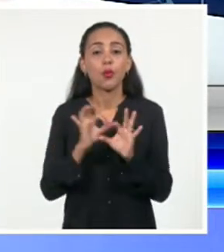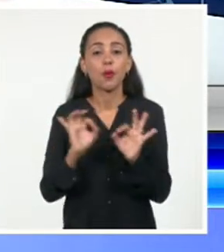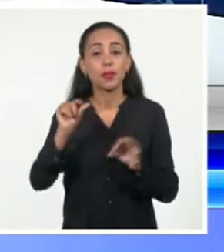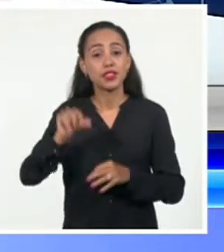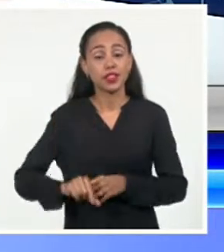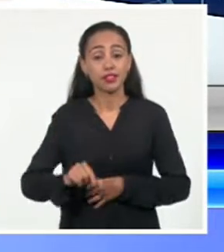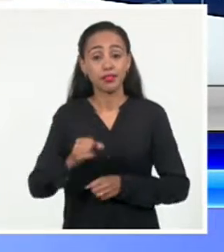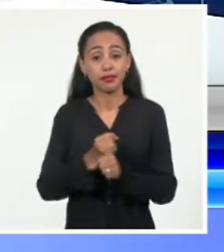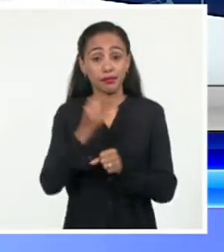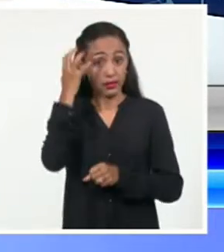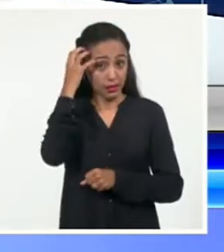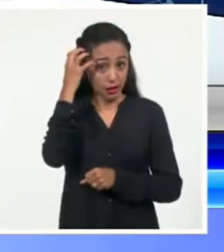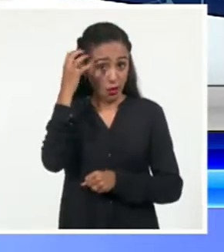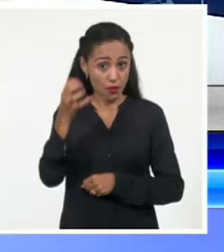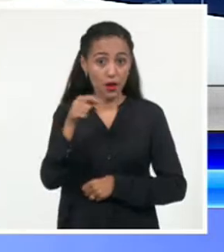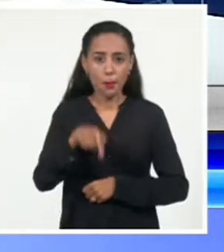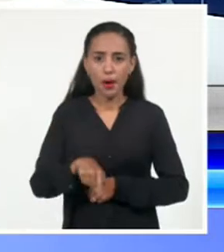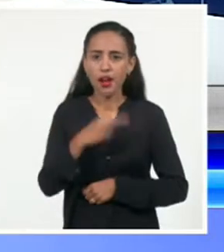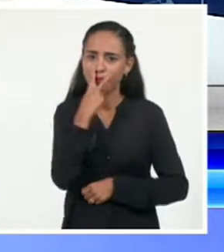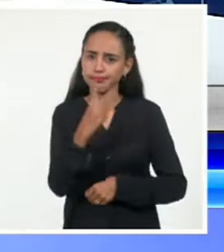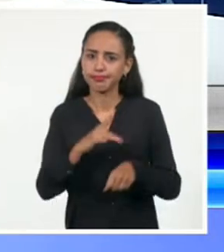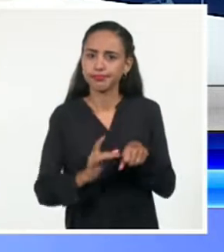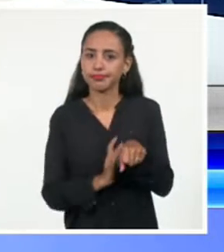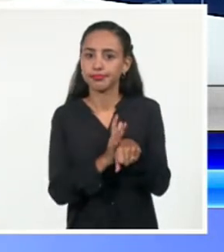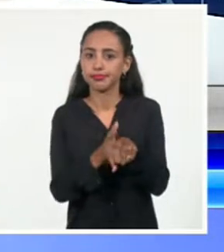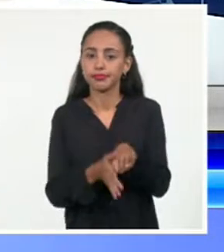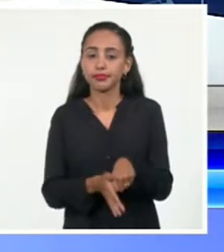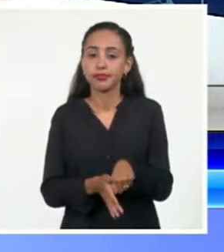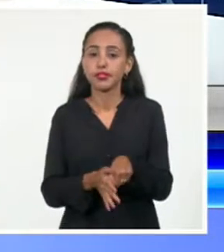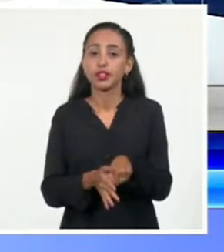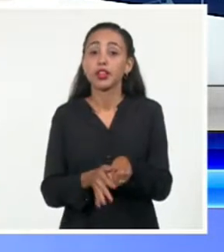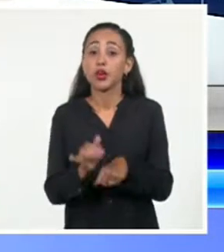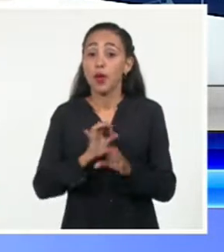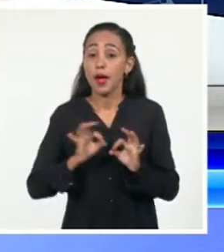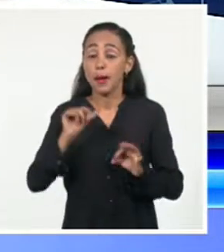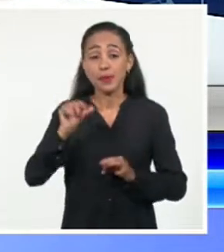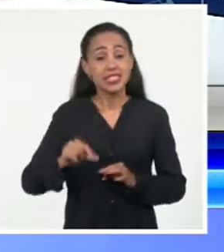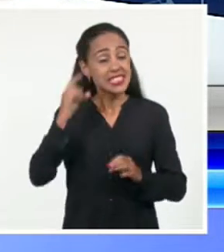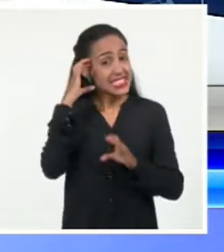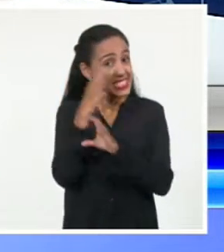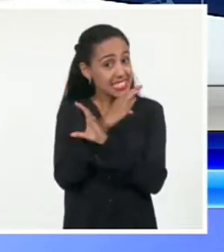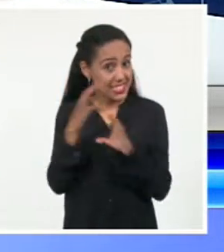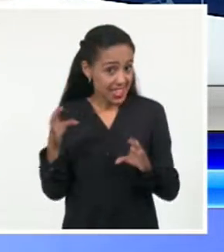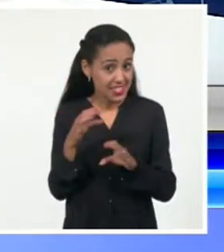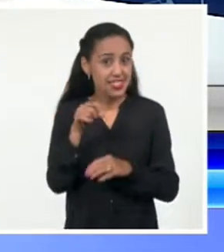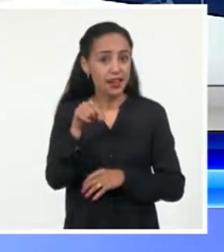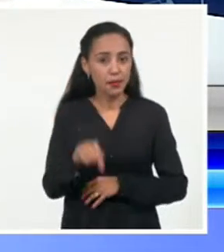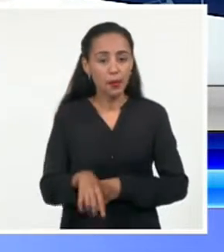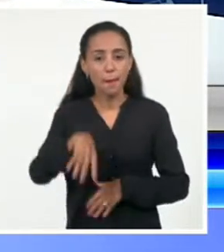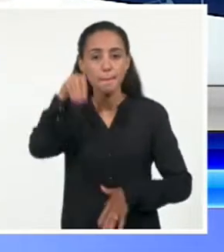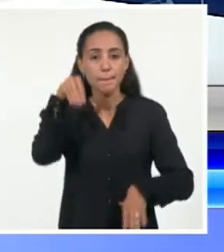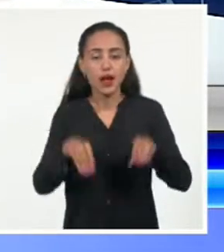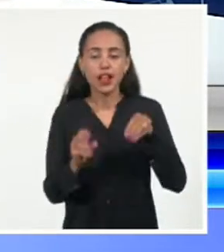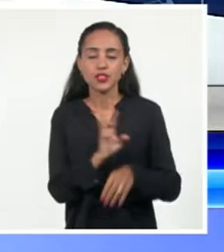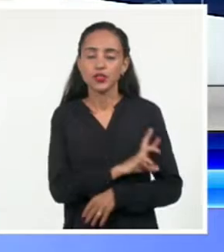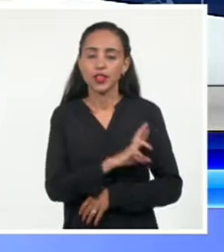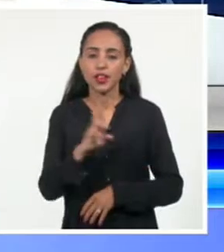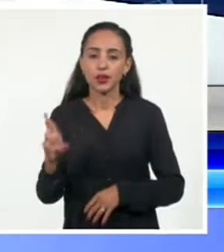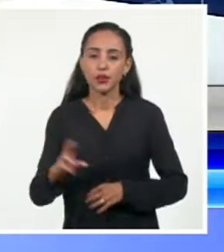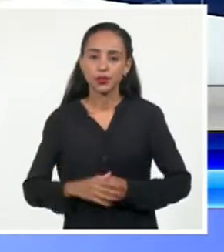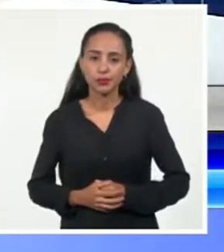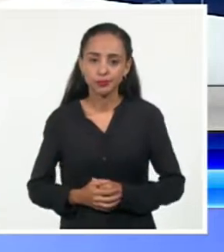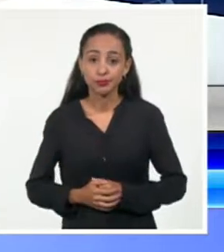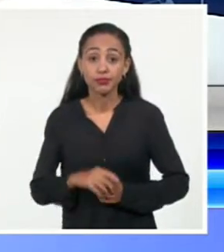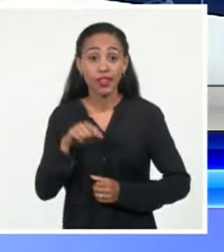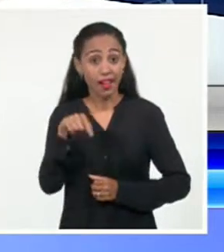del Gobierno para el enfrentamiento a la COVID-19 y el de expertos de la ciencia respectivamente desde el Palacio de la Revolución. En